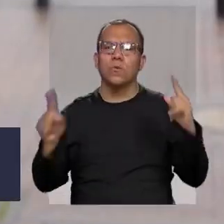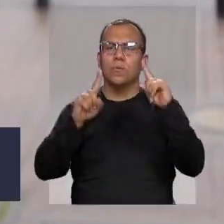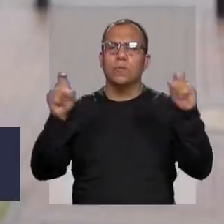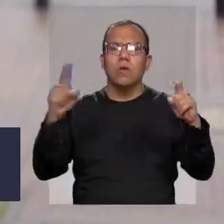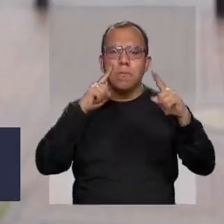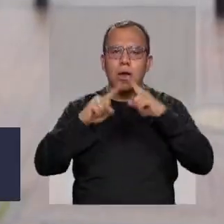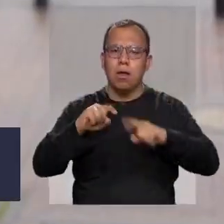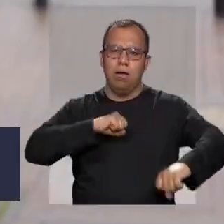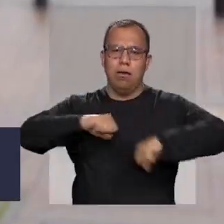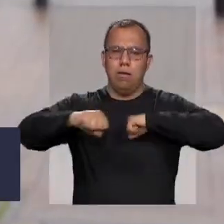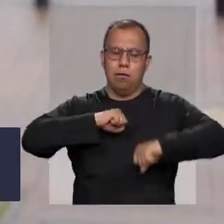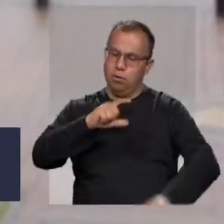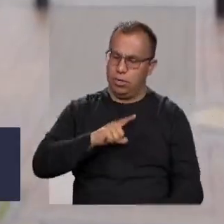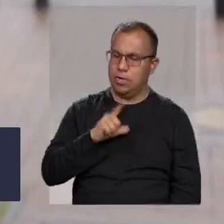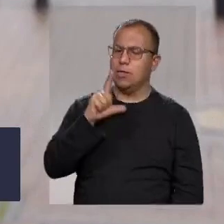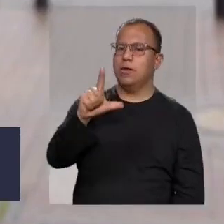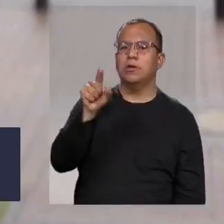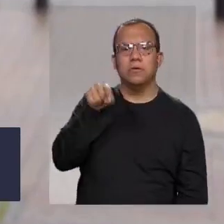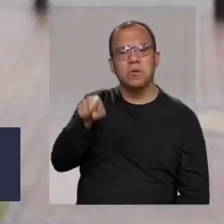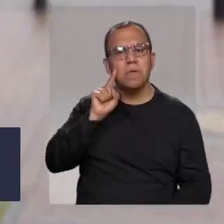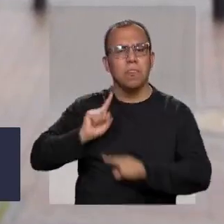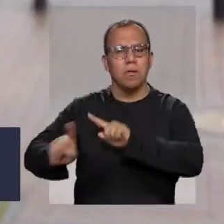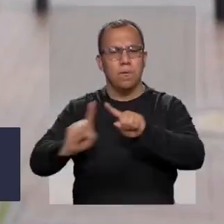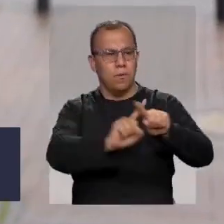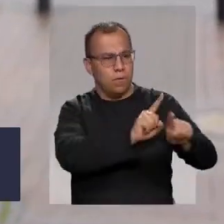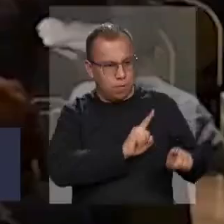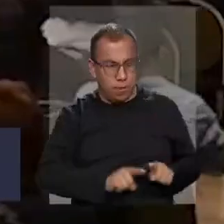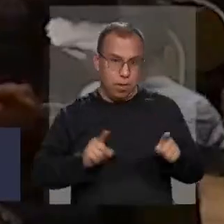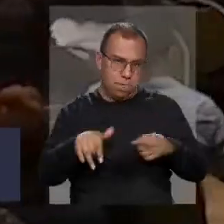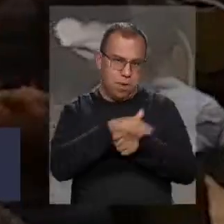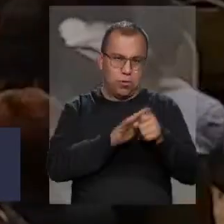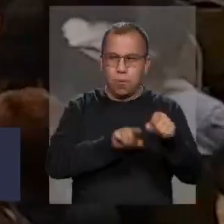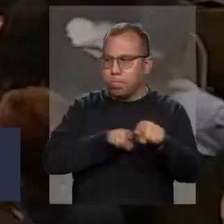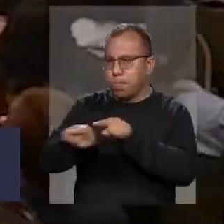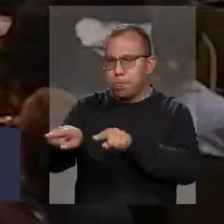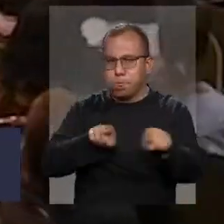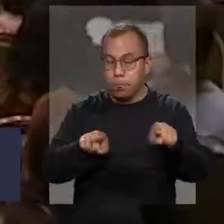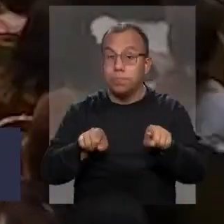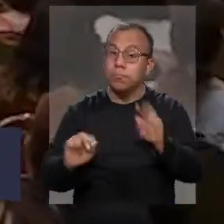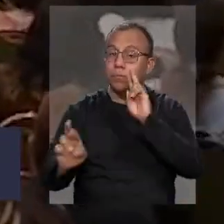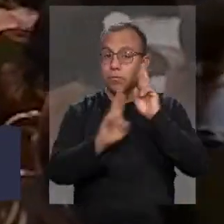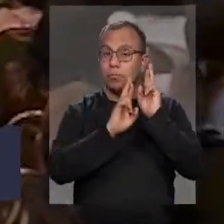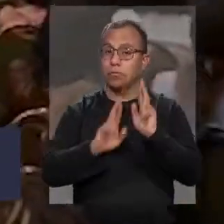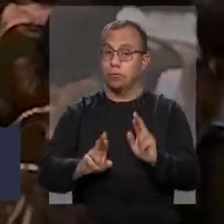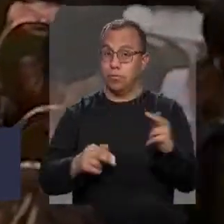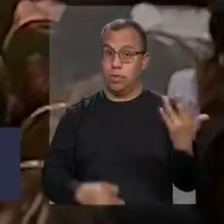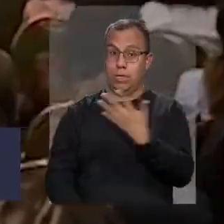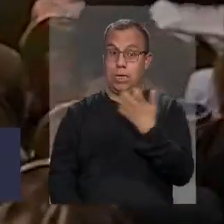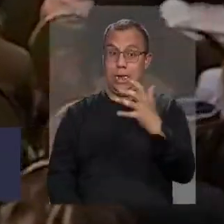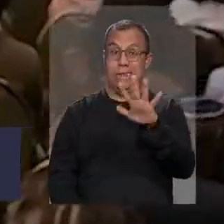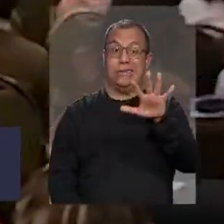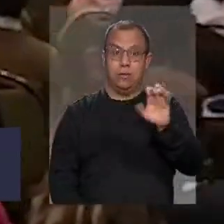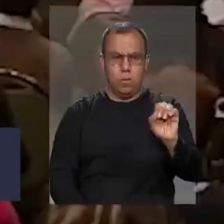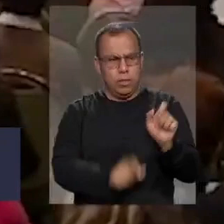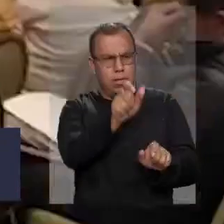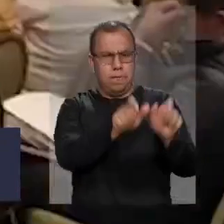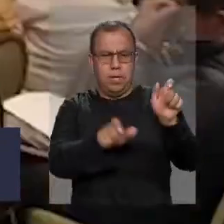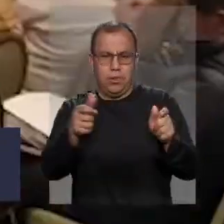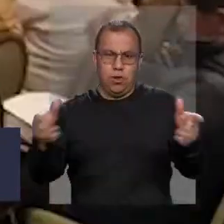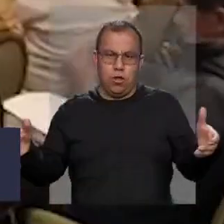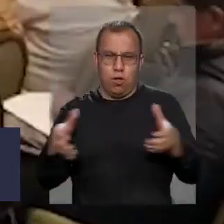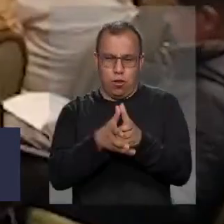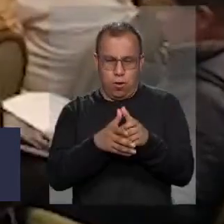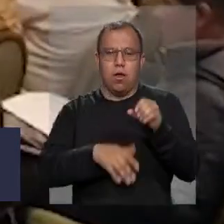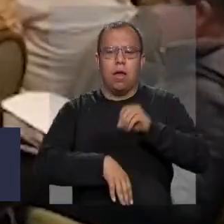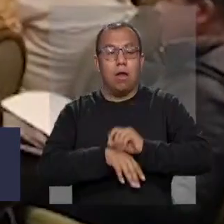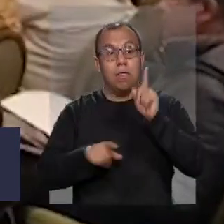el ejercicio de su liderazgo en los diferentes barrios de la ciudad de Bogotá. Con el reconocimiento de más de 550 personas y